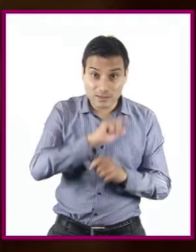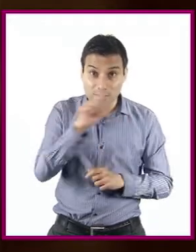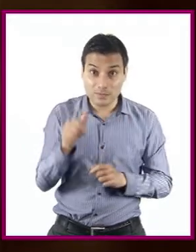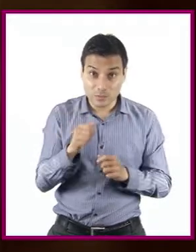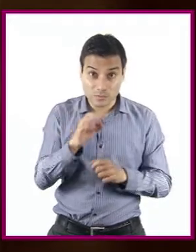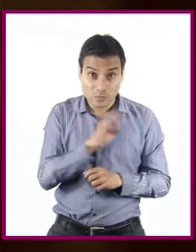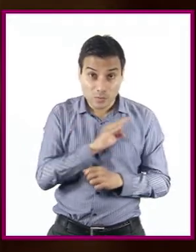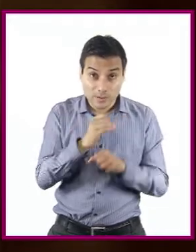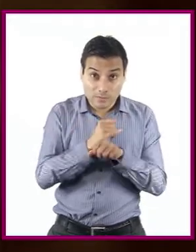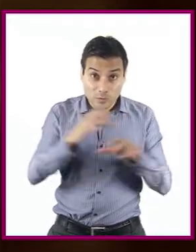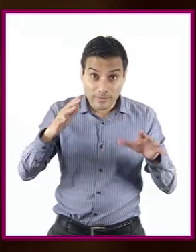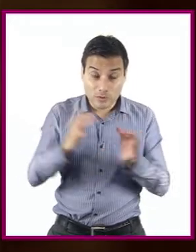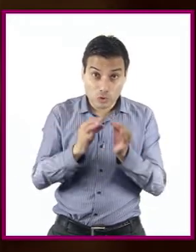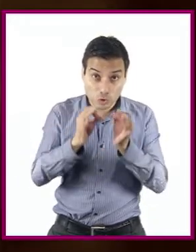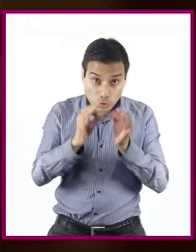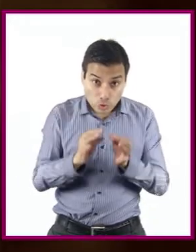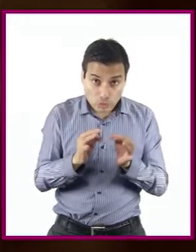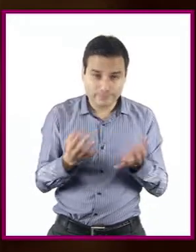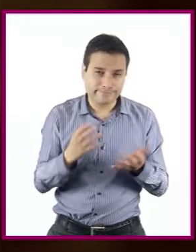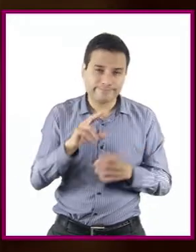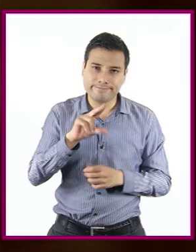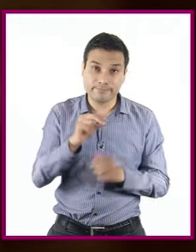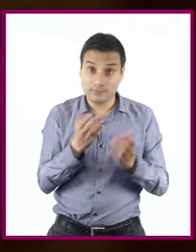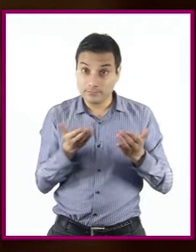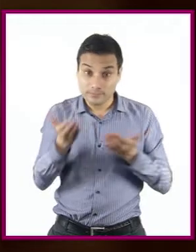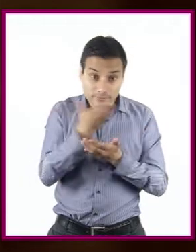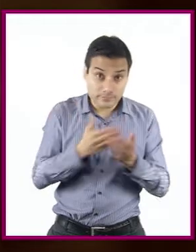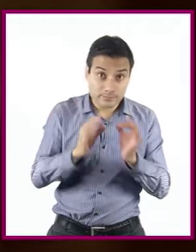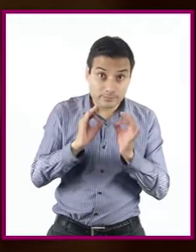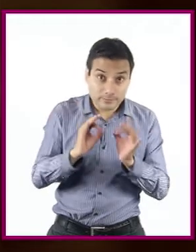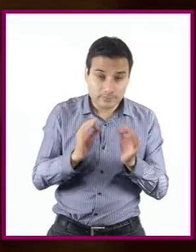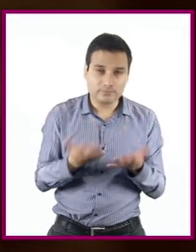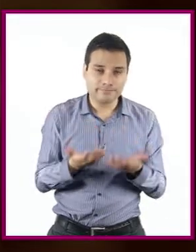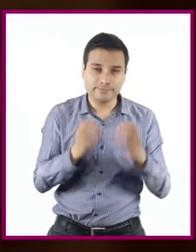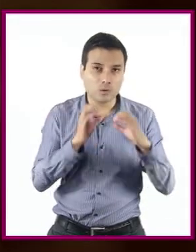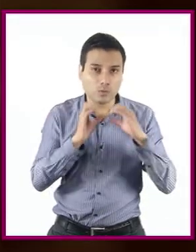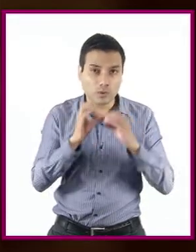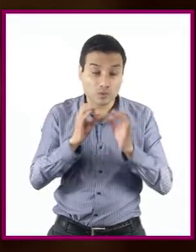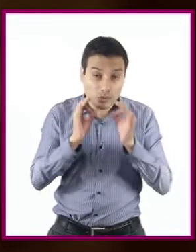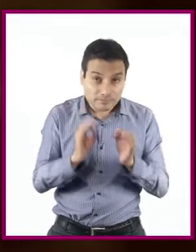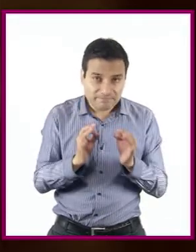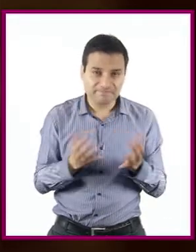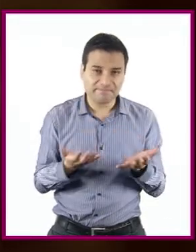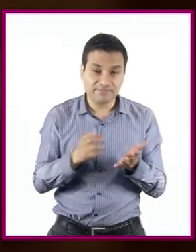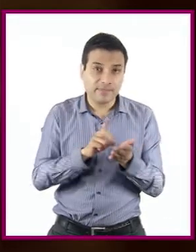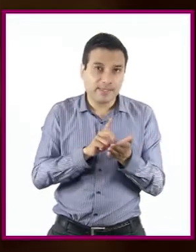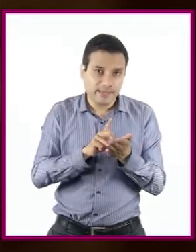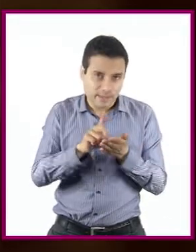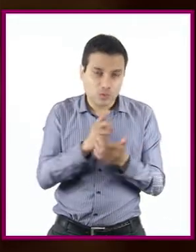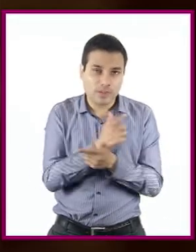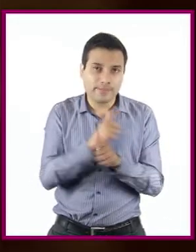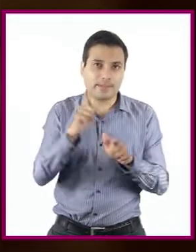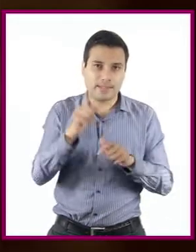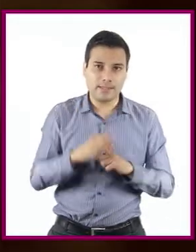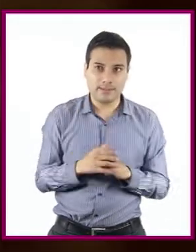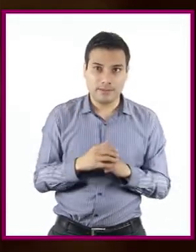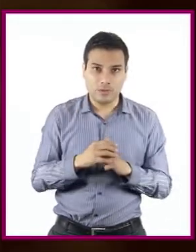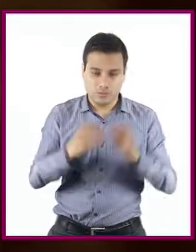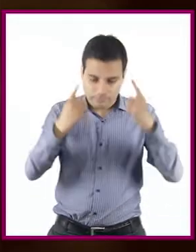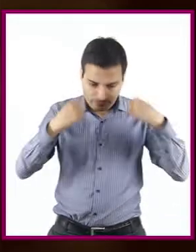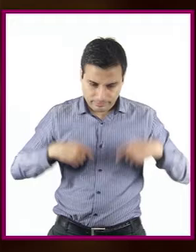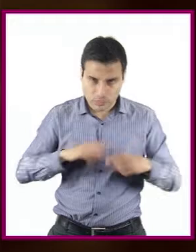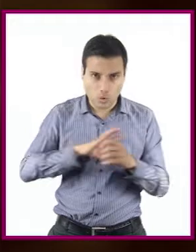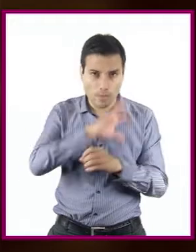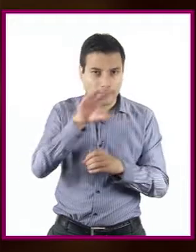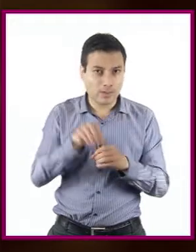a la información, su interacción, su derecho a la comunicación, afecta su derecho a la libertad y a la integridad,